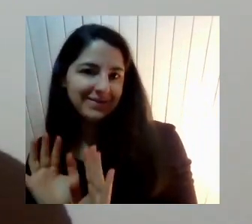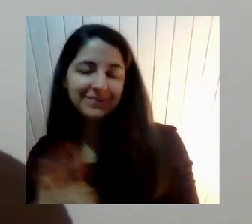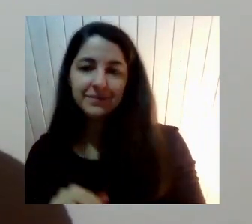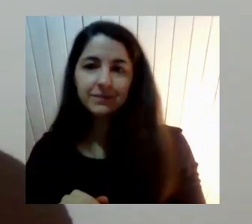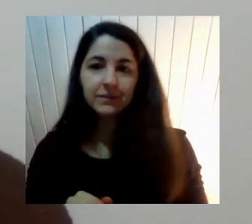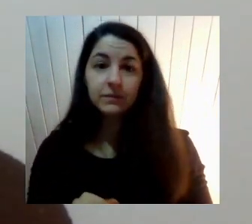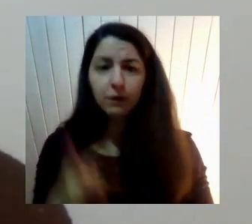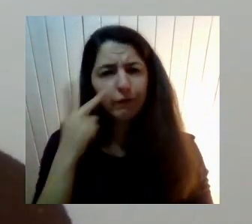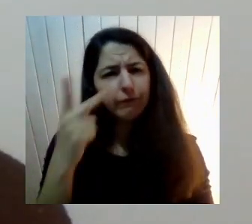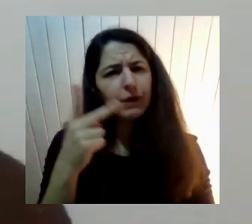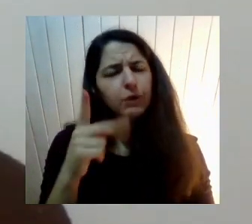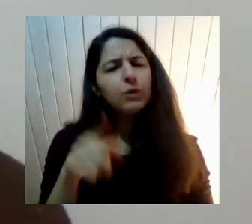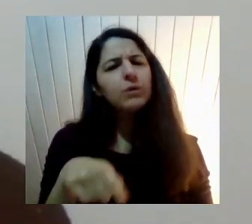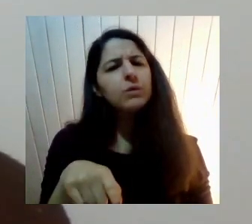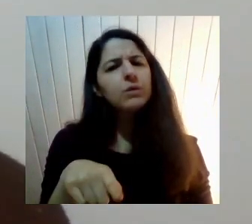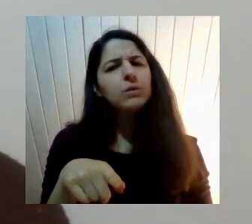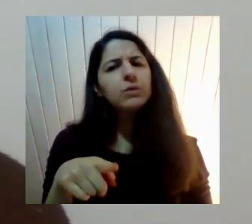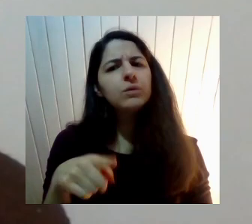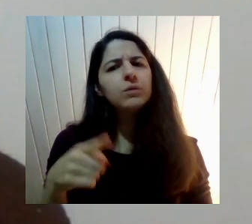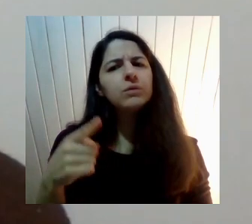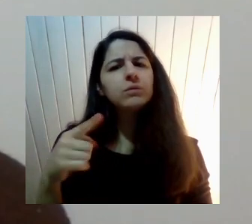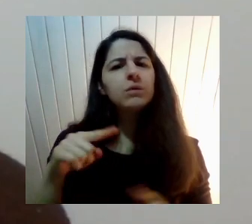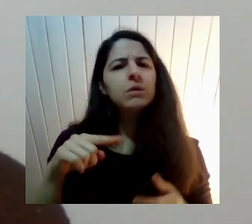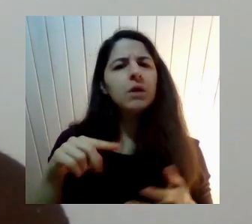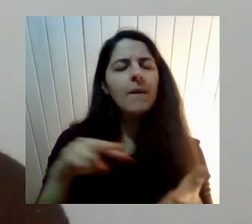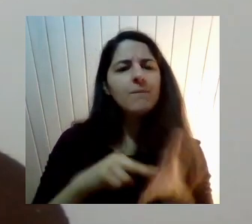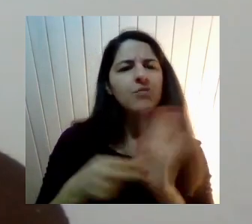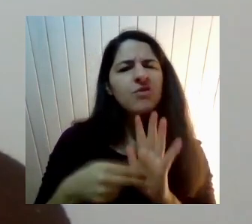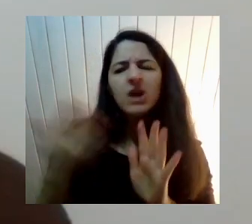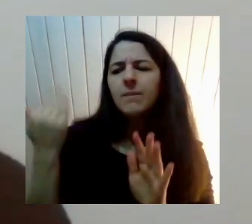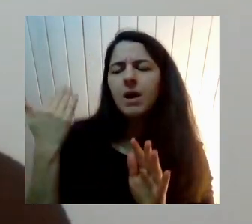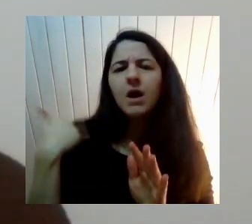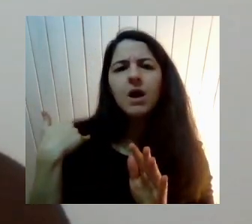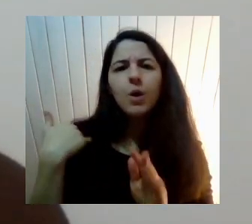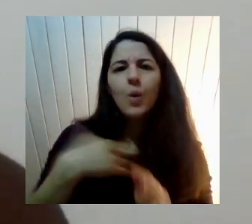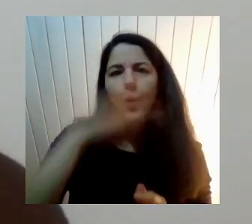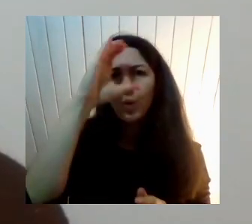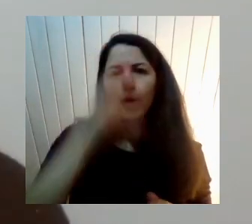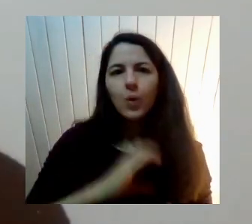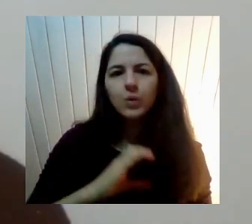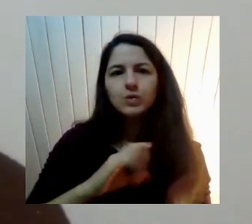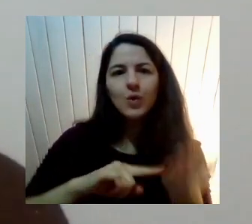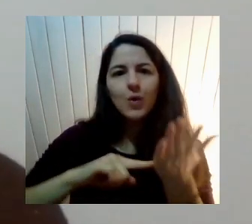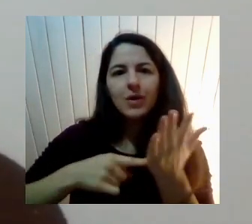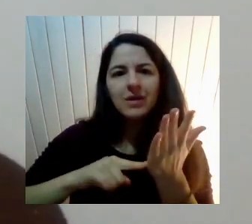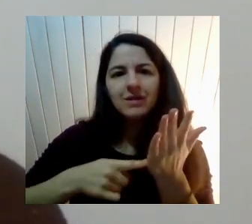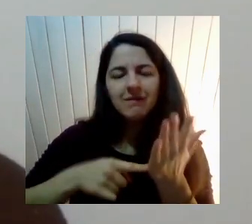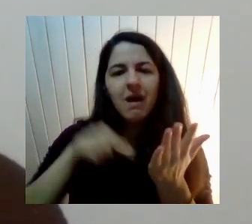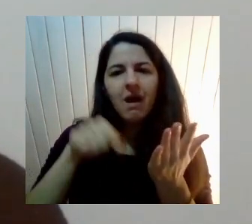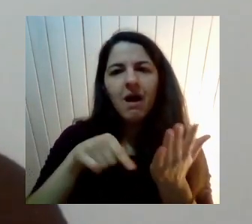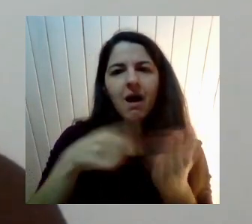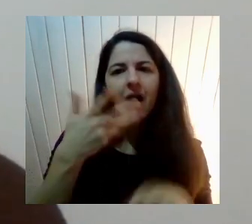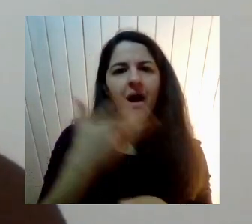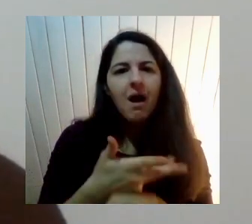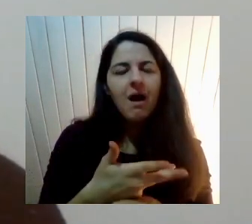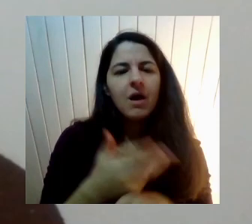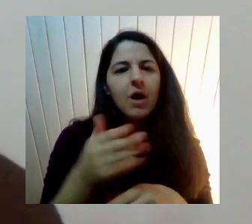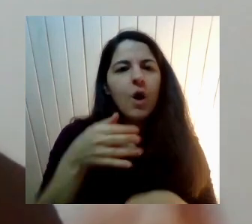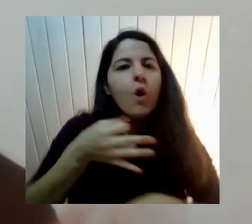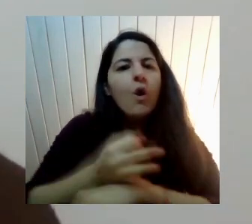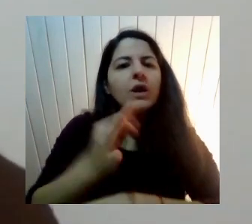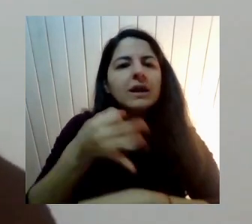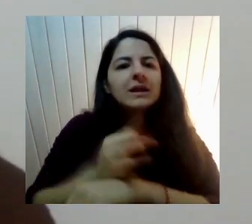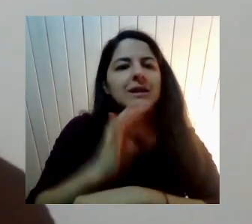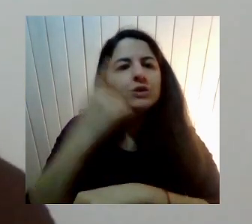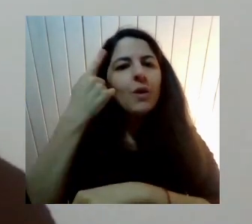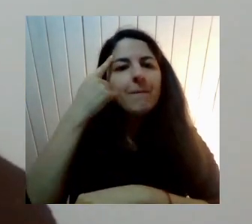polémica Que hubo Con un curso De capacitación Que había en el CPIP Que era un curso De orientación Para niñas De